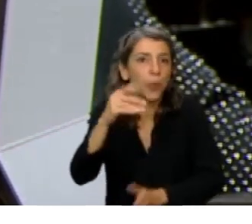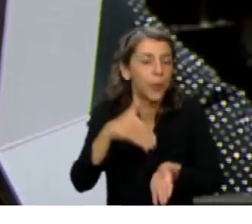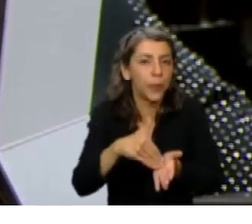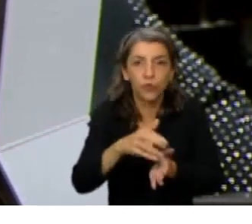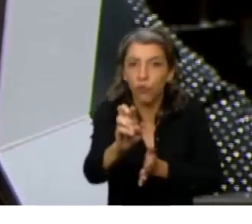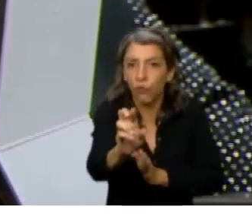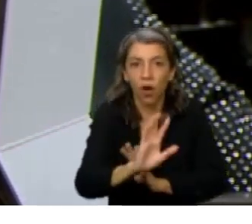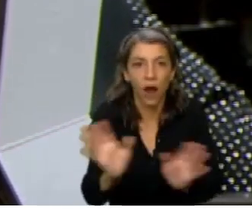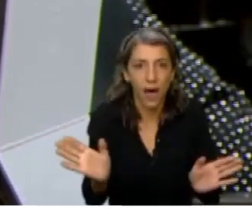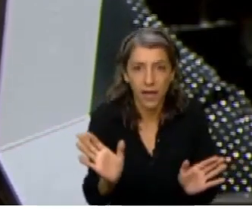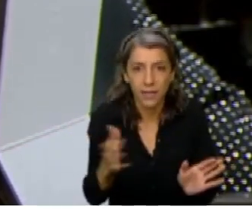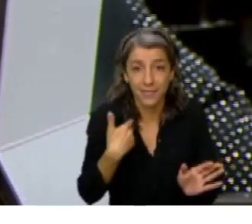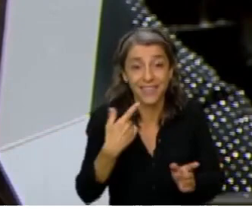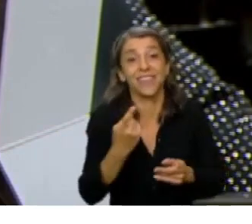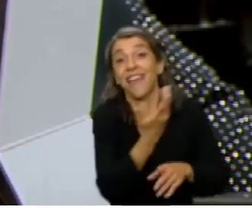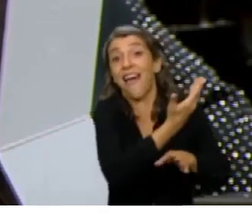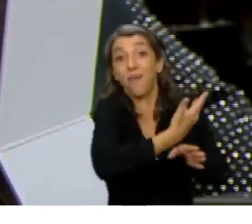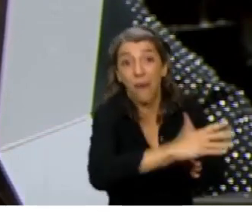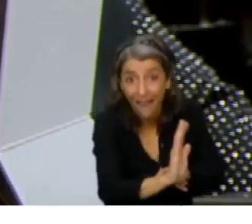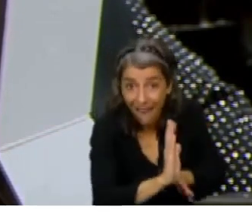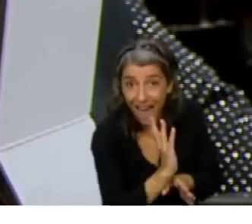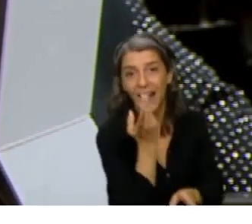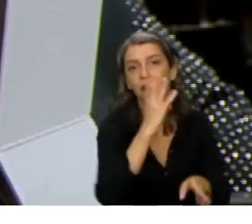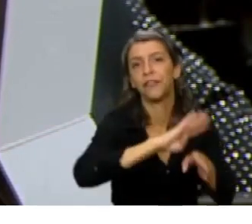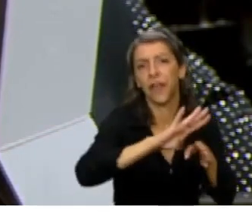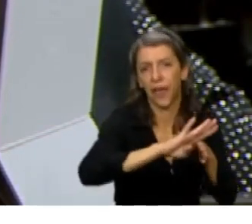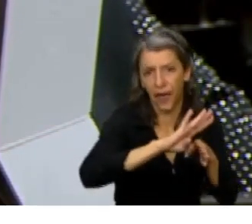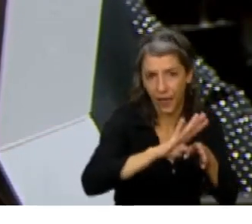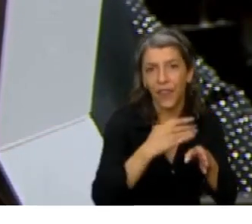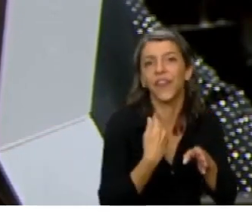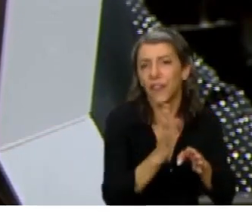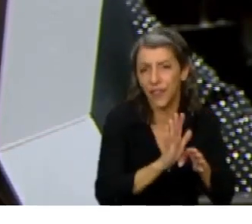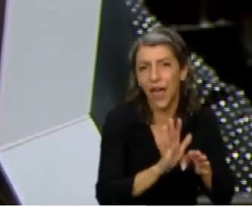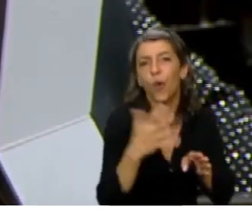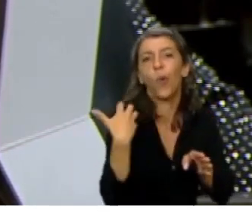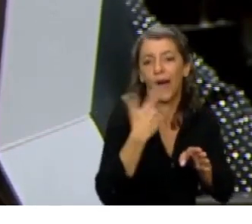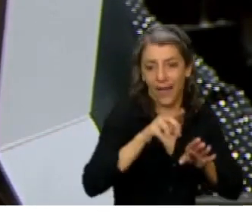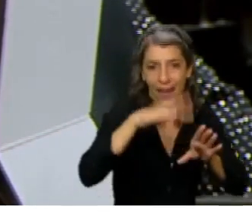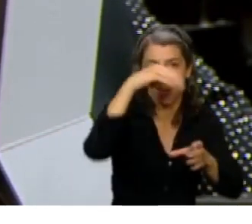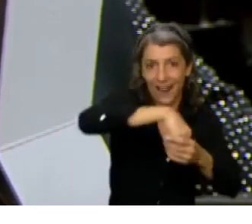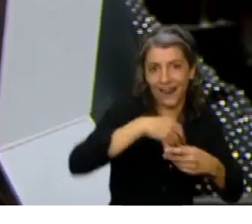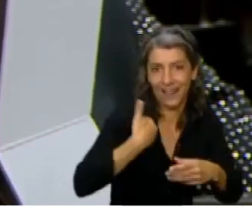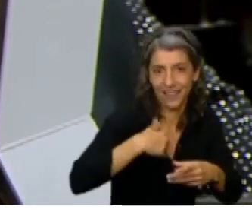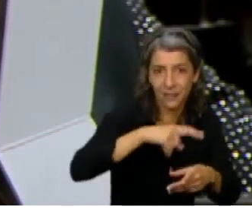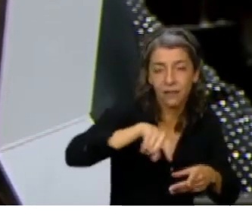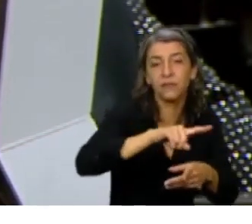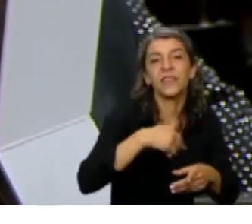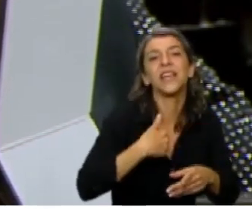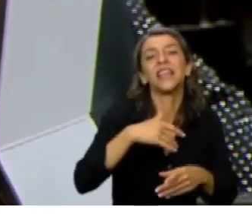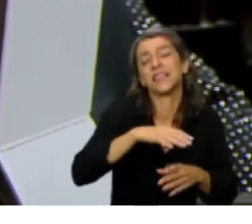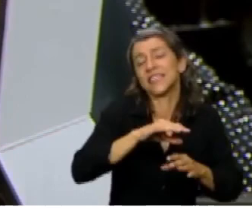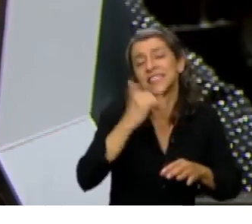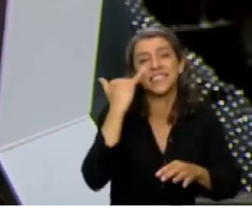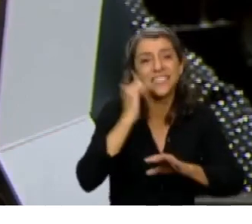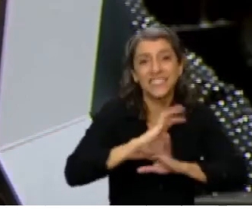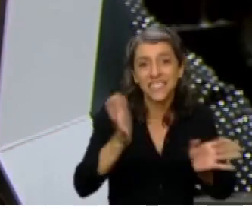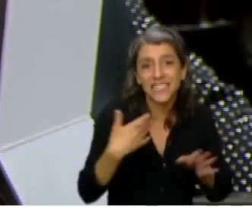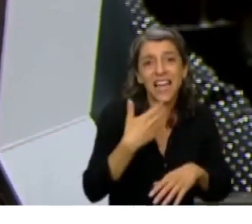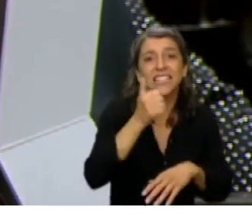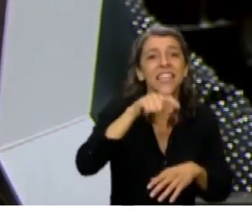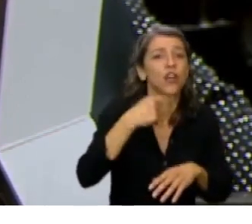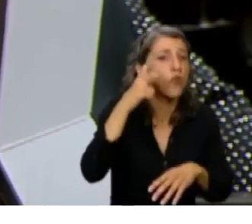considerar la deuda cuasifiscal, que ya llega a 8,6 billones, y con estos niveles de tasa de interés